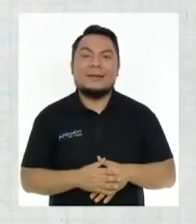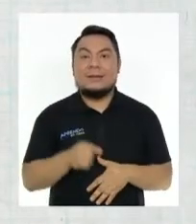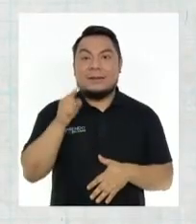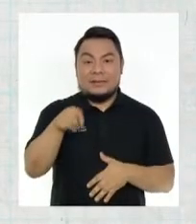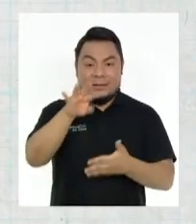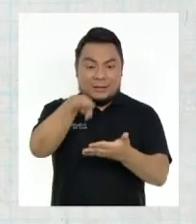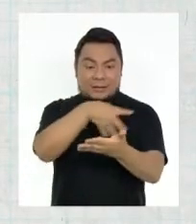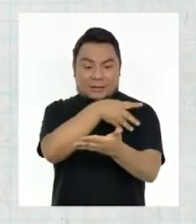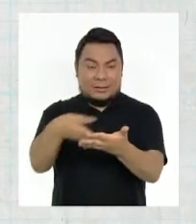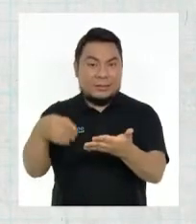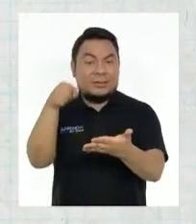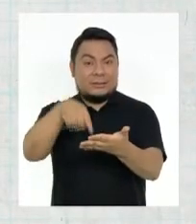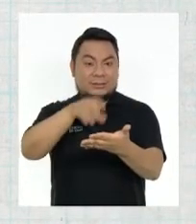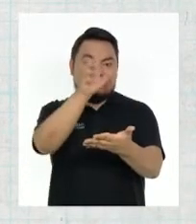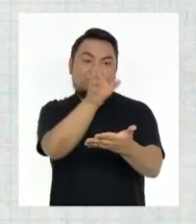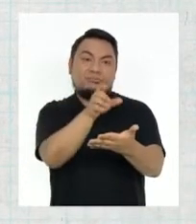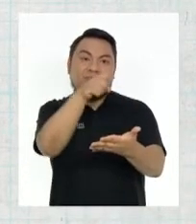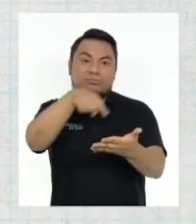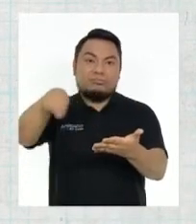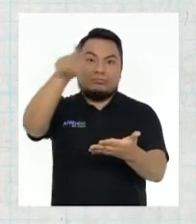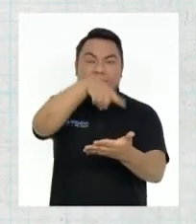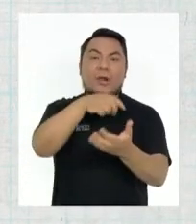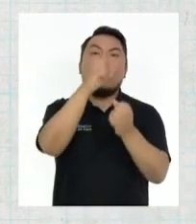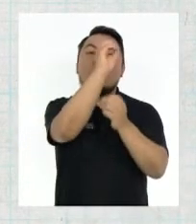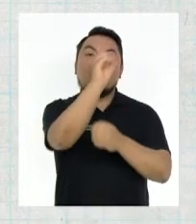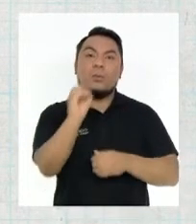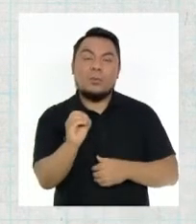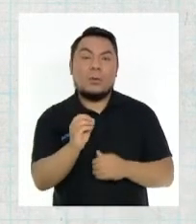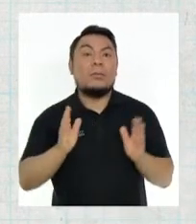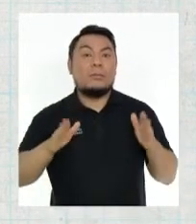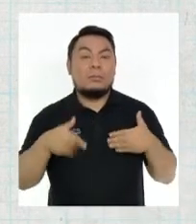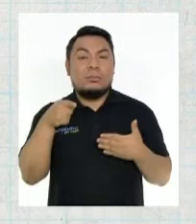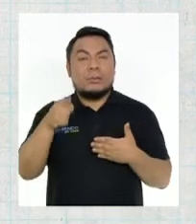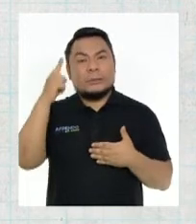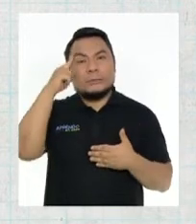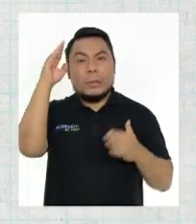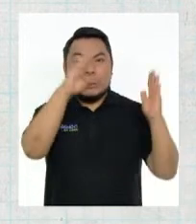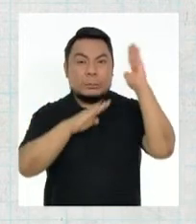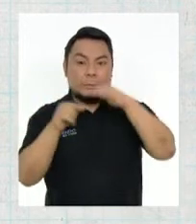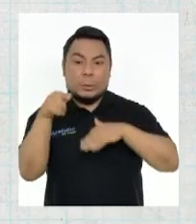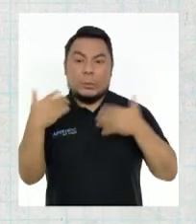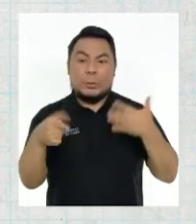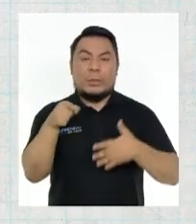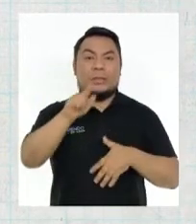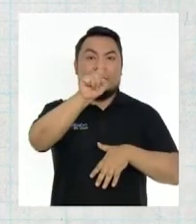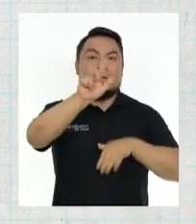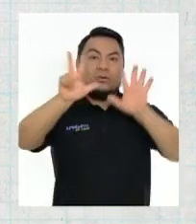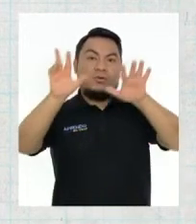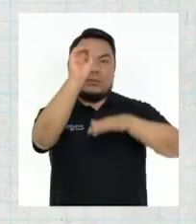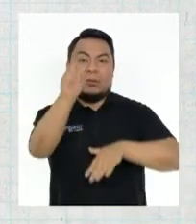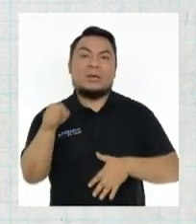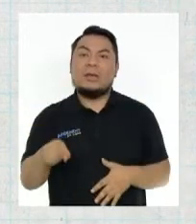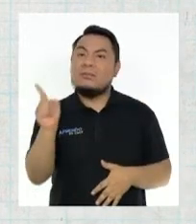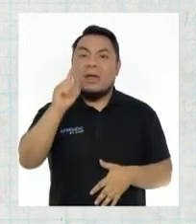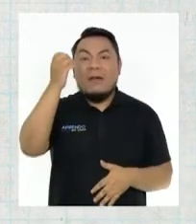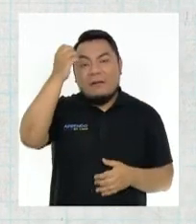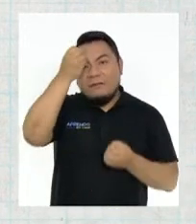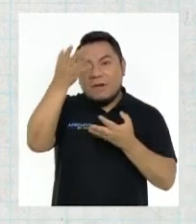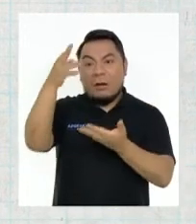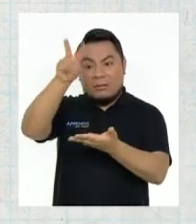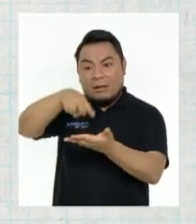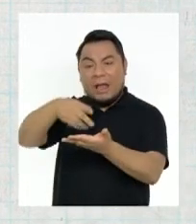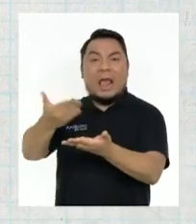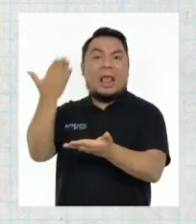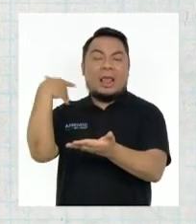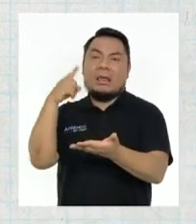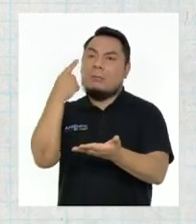el gráfico de sectores circulares, podemos inferir que un preocupante 18% no está informado de las propuestas